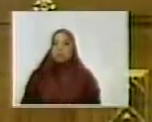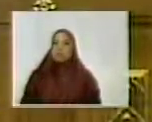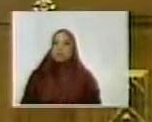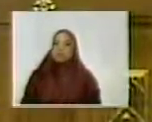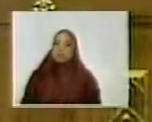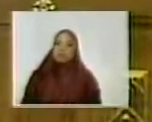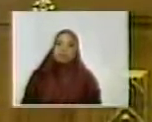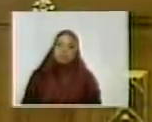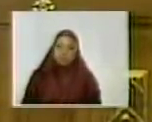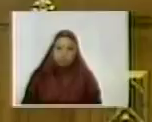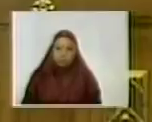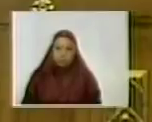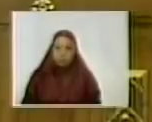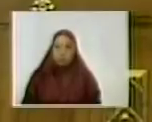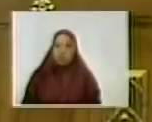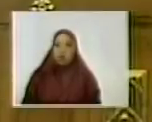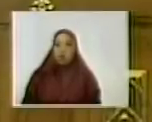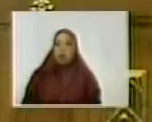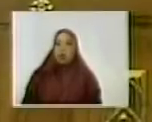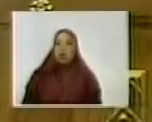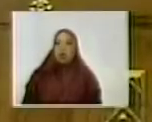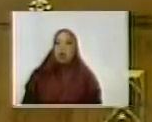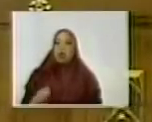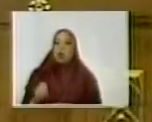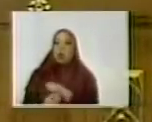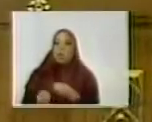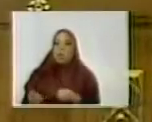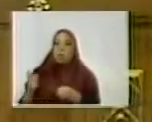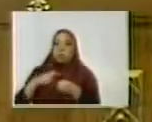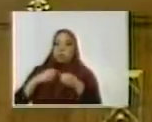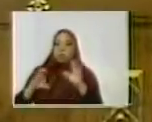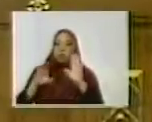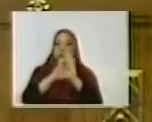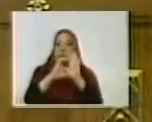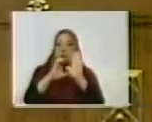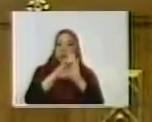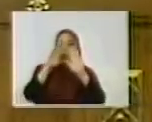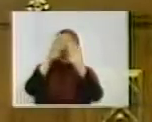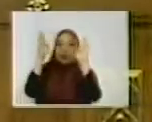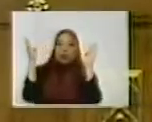además con carácter constituyente, en el planeta Tierra,